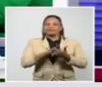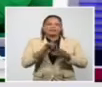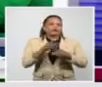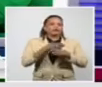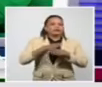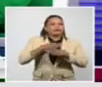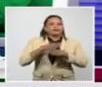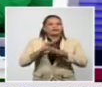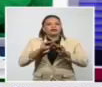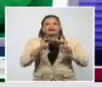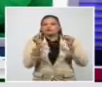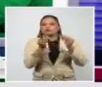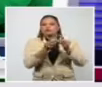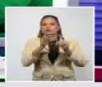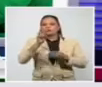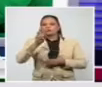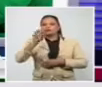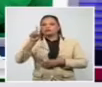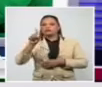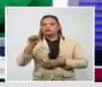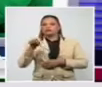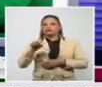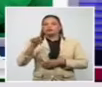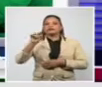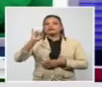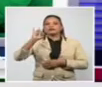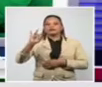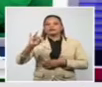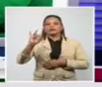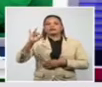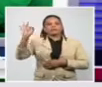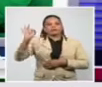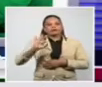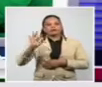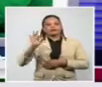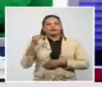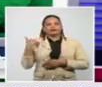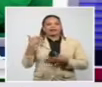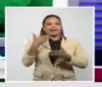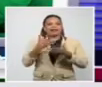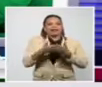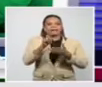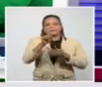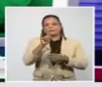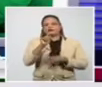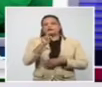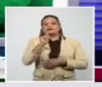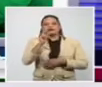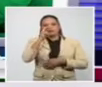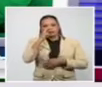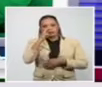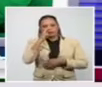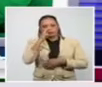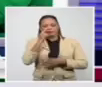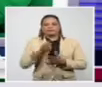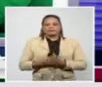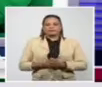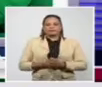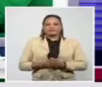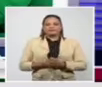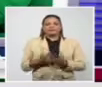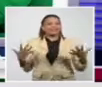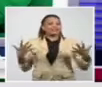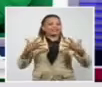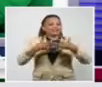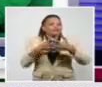el acumulado el 31,7% desde el 1 de noviembre. Eso es relación directa.